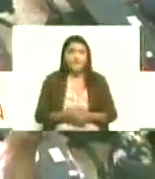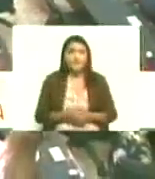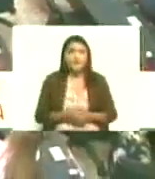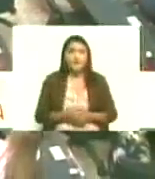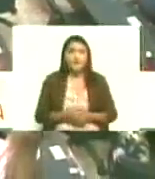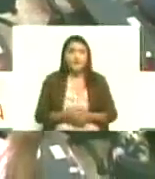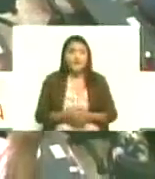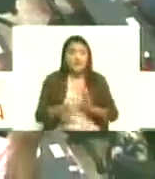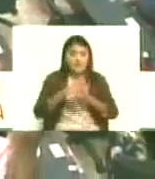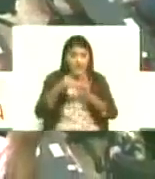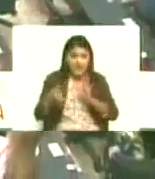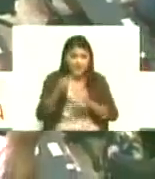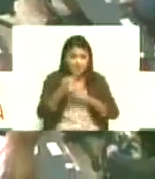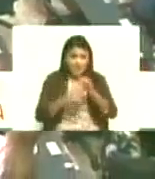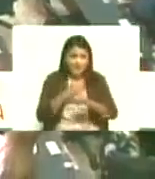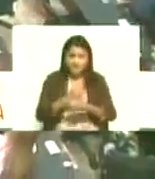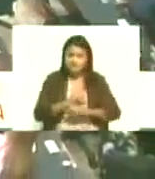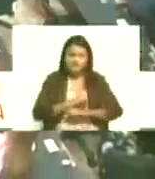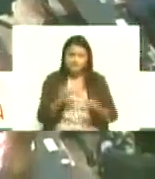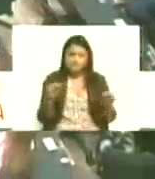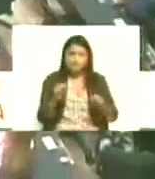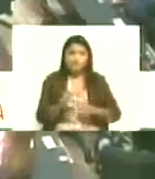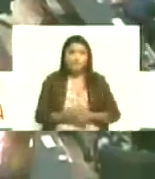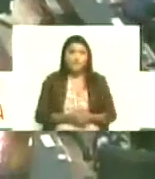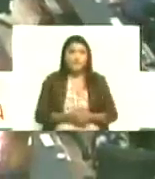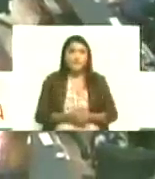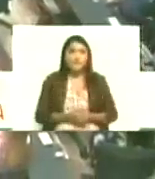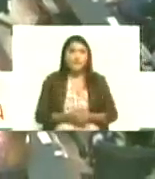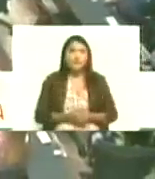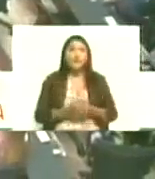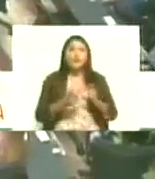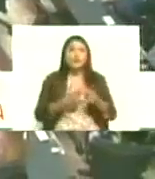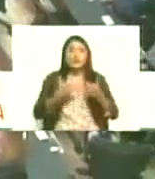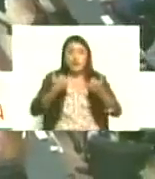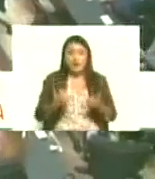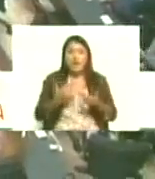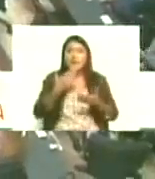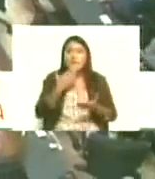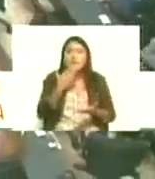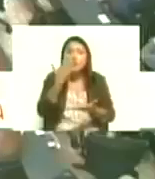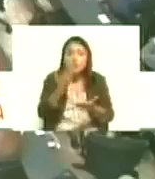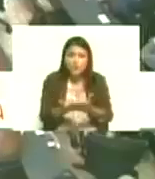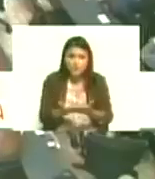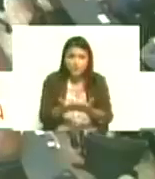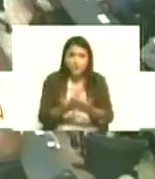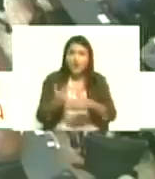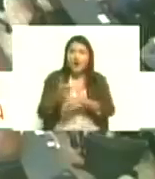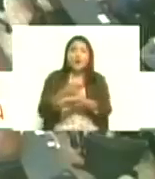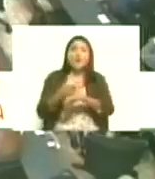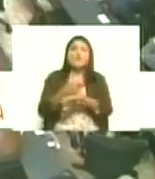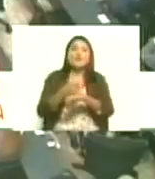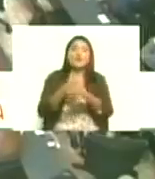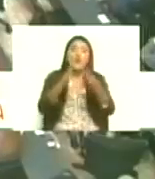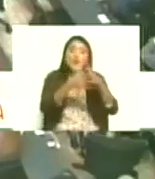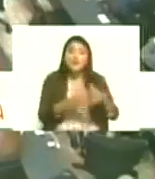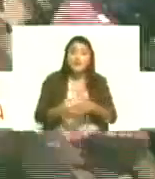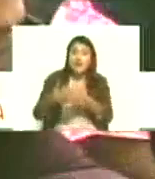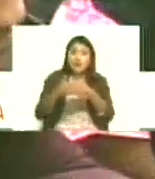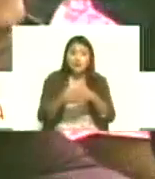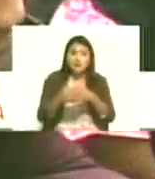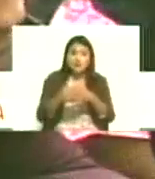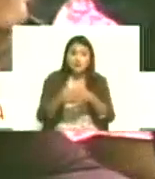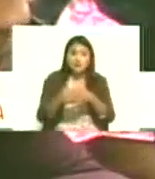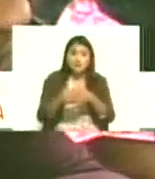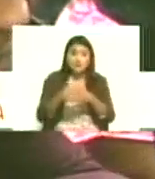sujetos de derecho internacional. Adelante le propone al gobierno norteamericano: ¿puede quedar